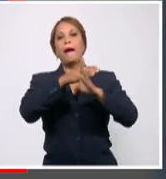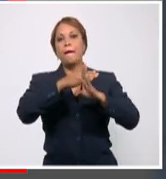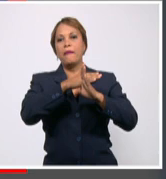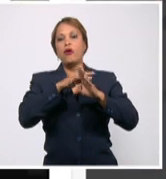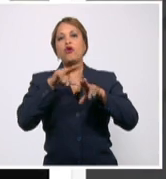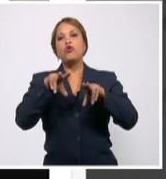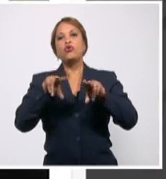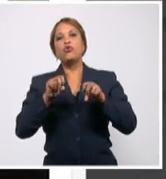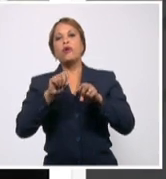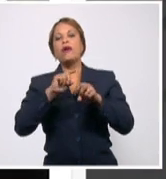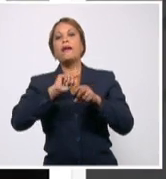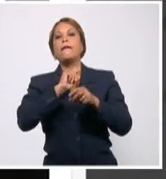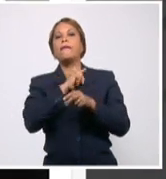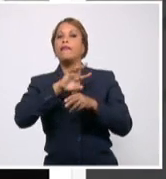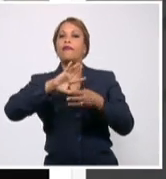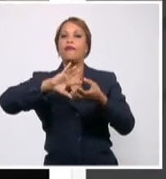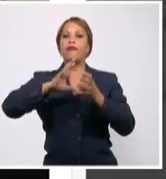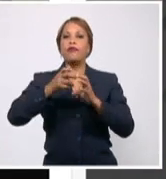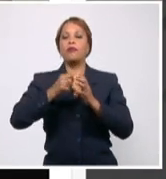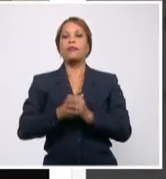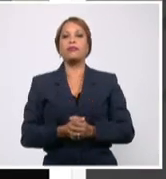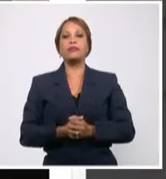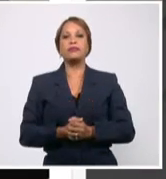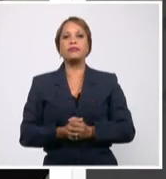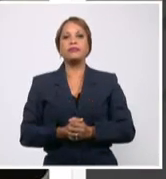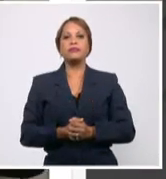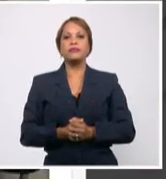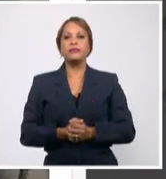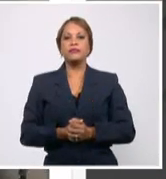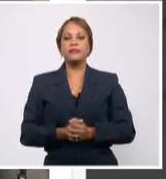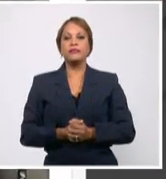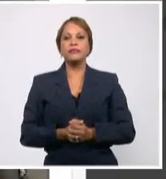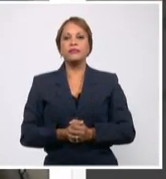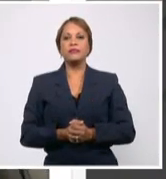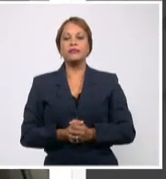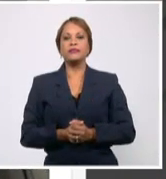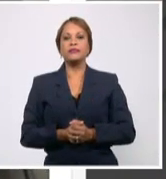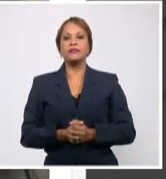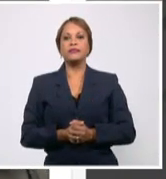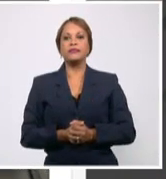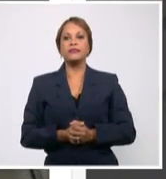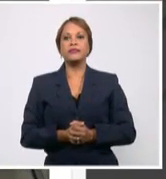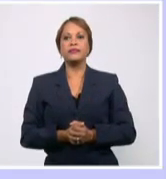versión. Wendy Rodríguez Contino, Sistema Informativo de la Televisión Cubana.